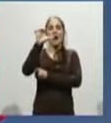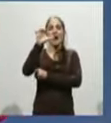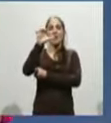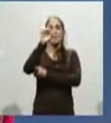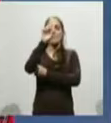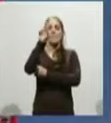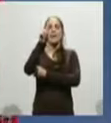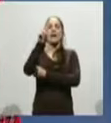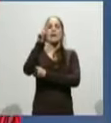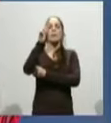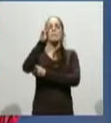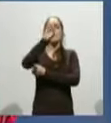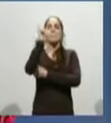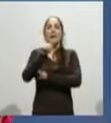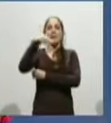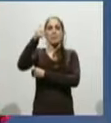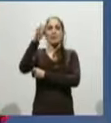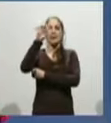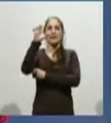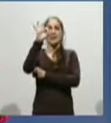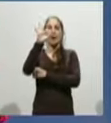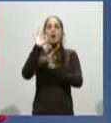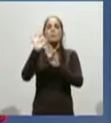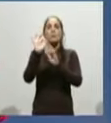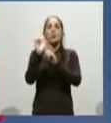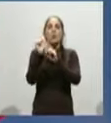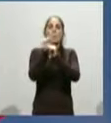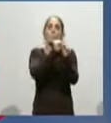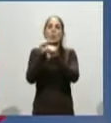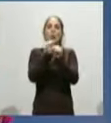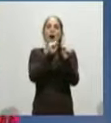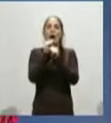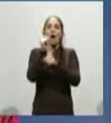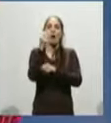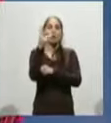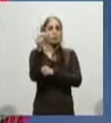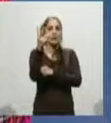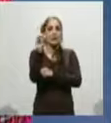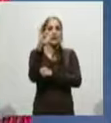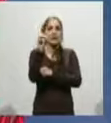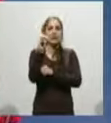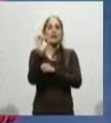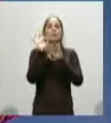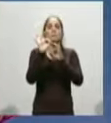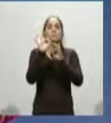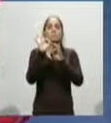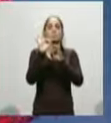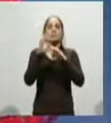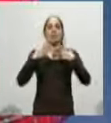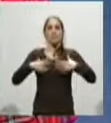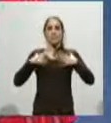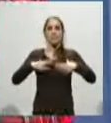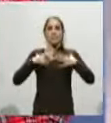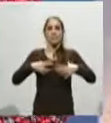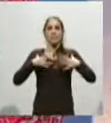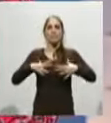Vulcano. Representa a la murga Los Tweety, su fantasía, atentado, expugnación de la humanidad. Drag